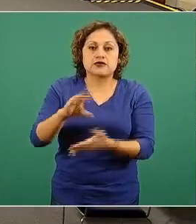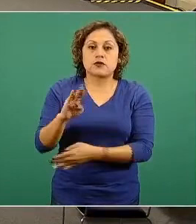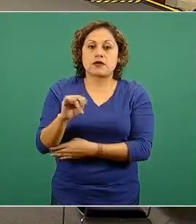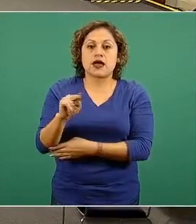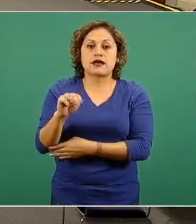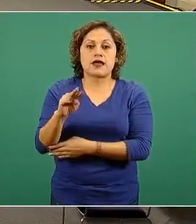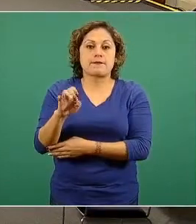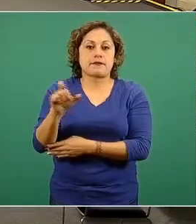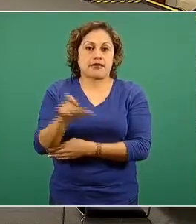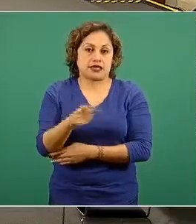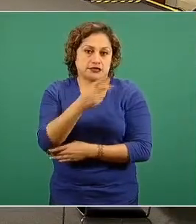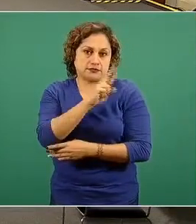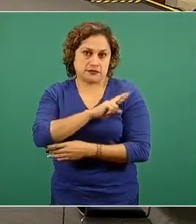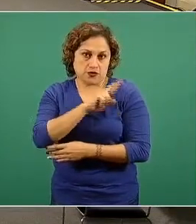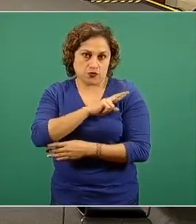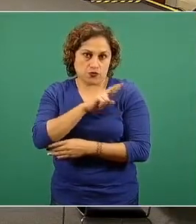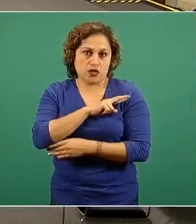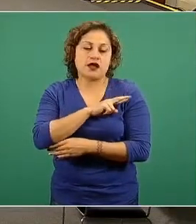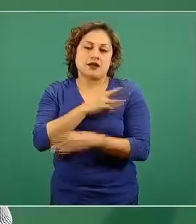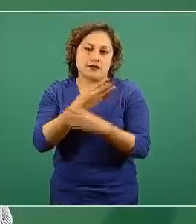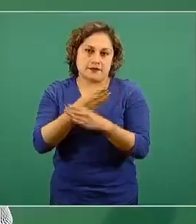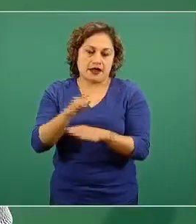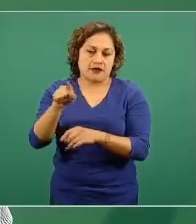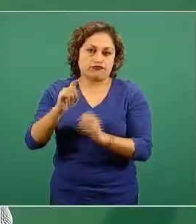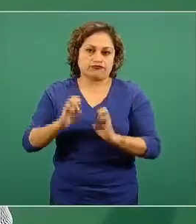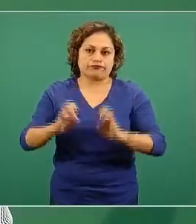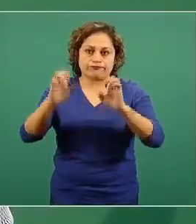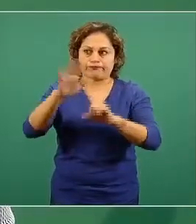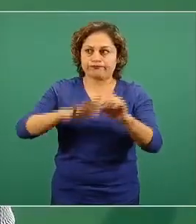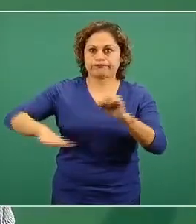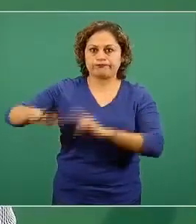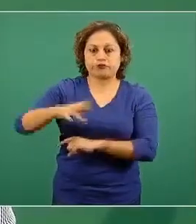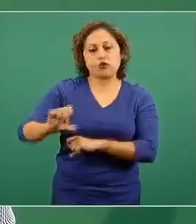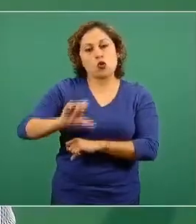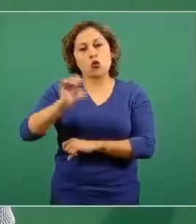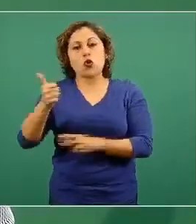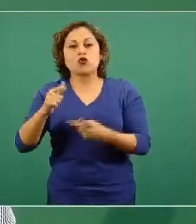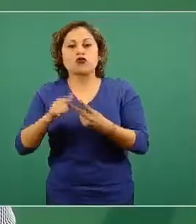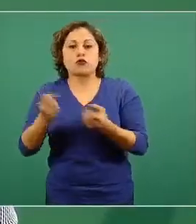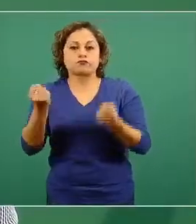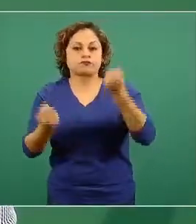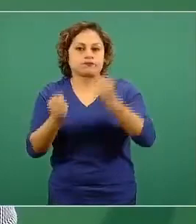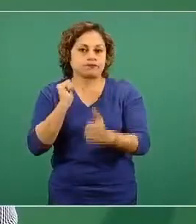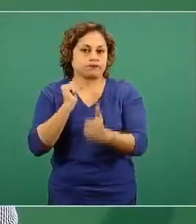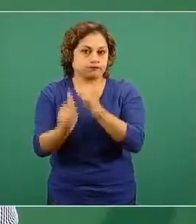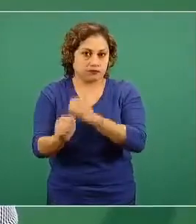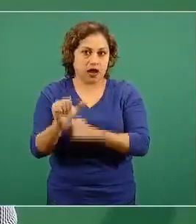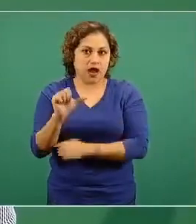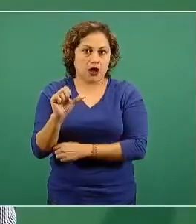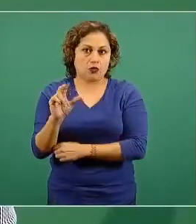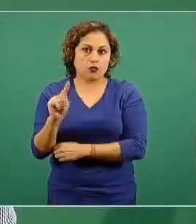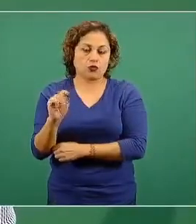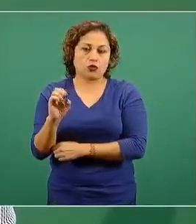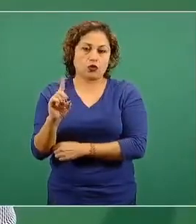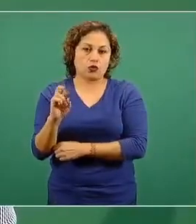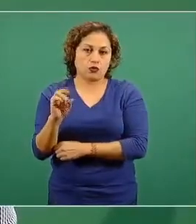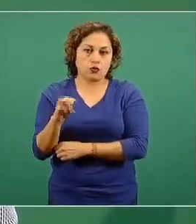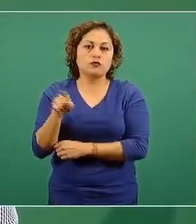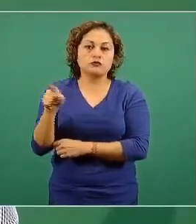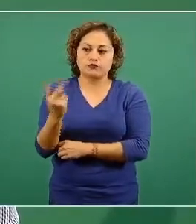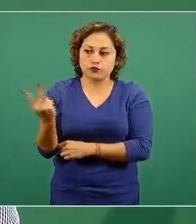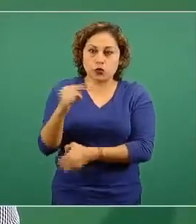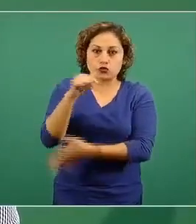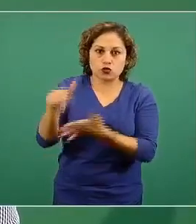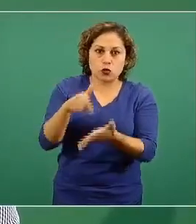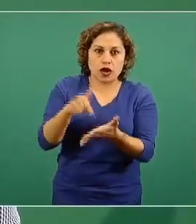el que se implementó por parte del ISSSTE en el autódromo de la ciudad, ¿no? Son ejemplos de cómo en su momento se trabaja. Ayer, precisamente, el